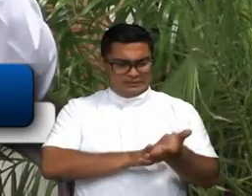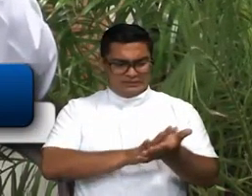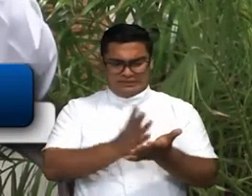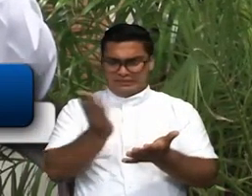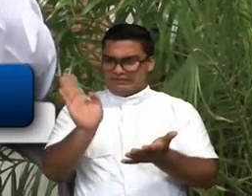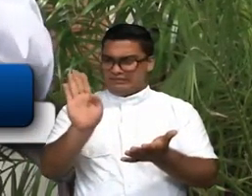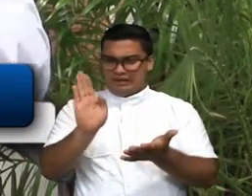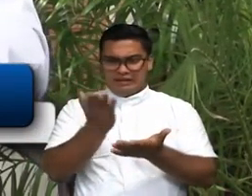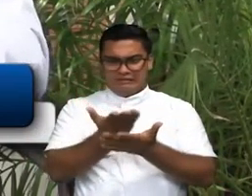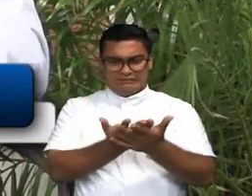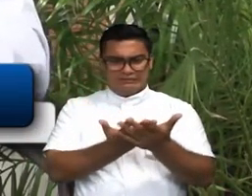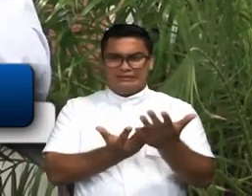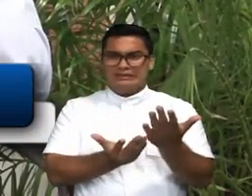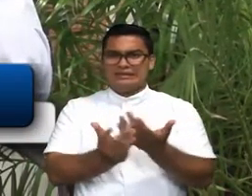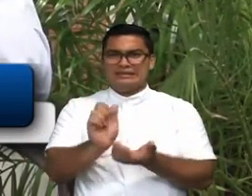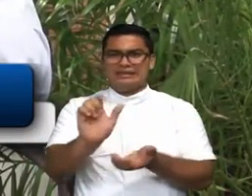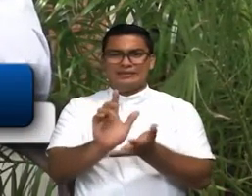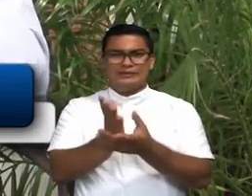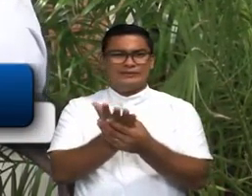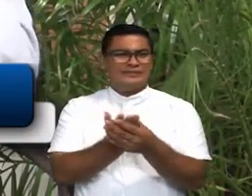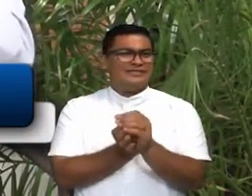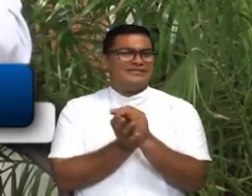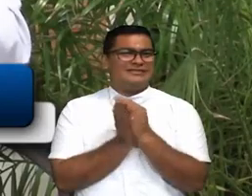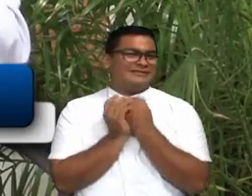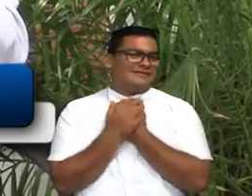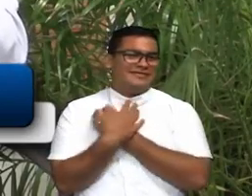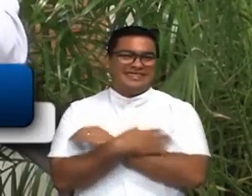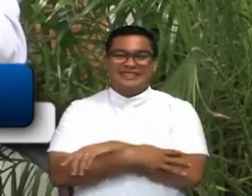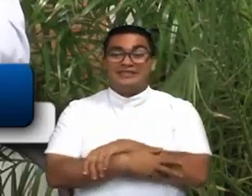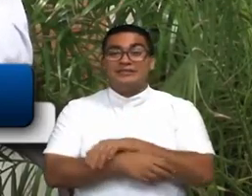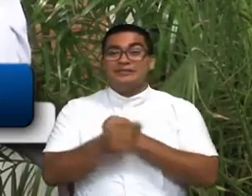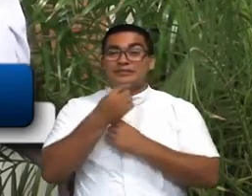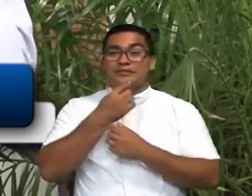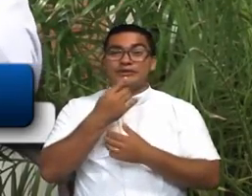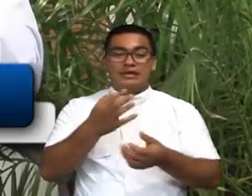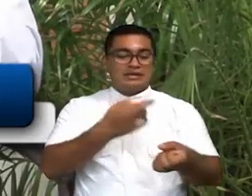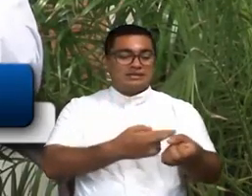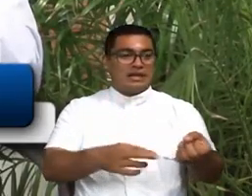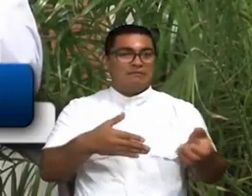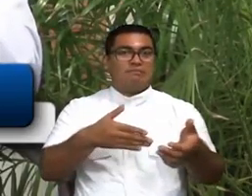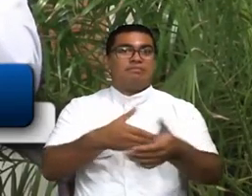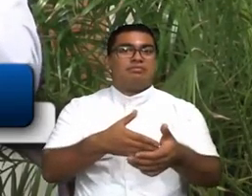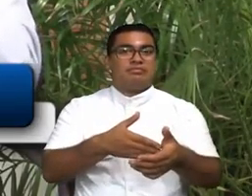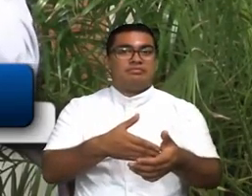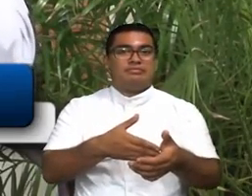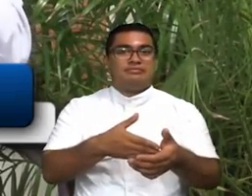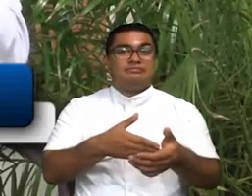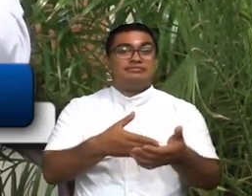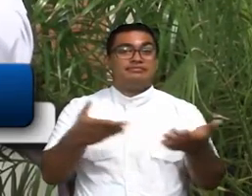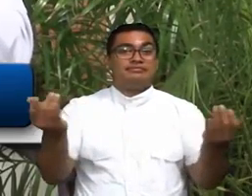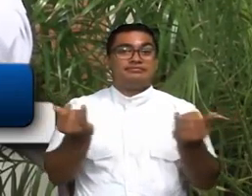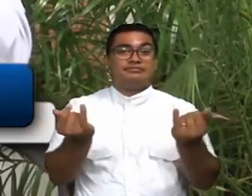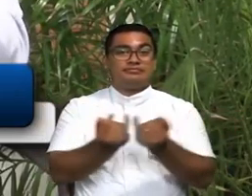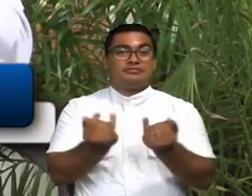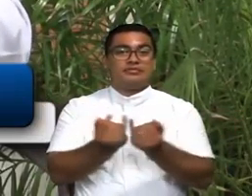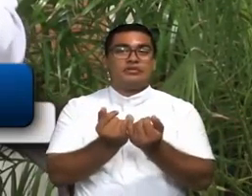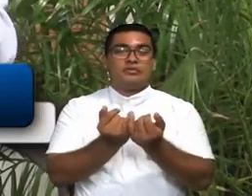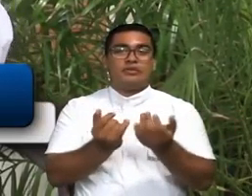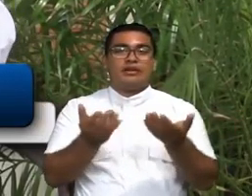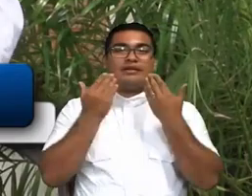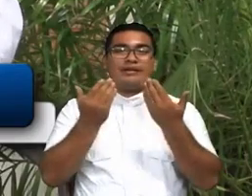nos exponemos al frío. ¿Por qué pasa eso? Porque se evita lo que es la circulación de la sangre a través de nuestros dedos,